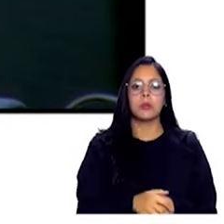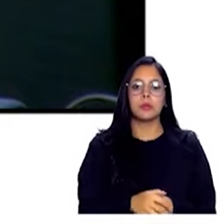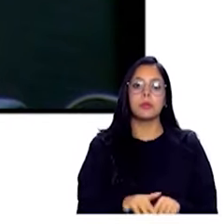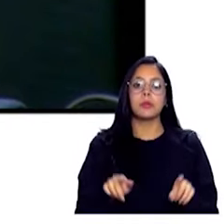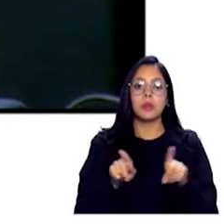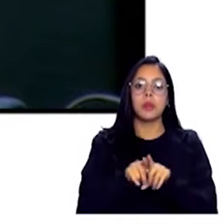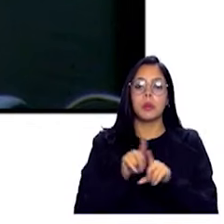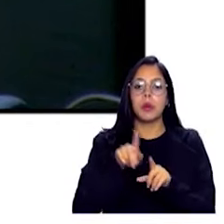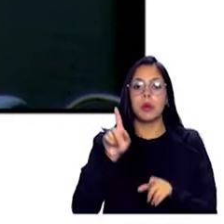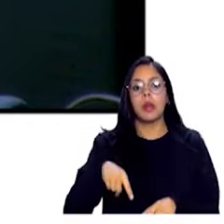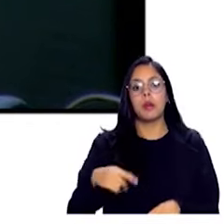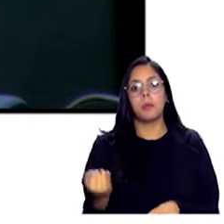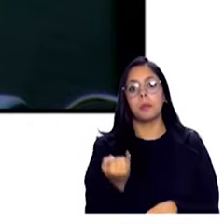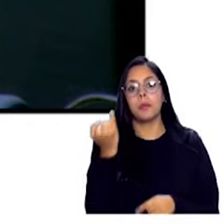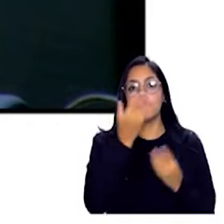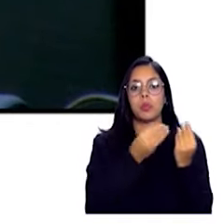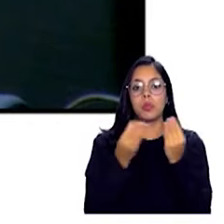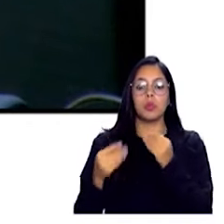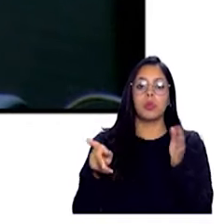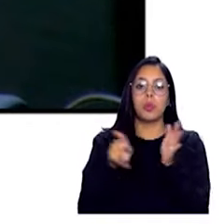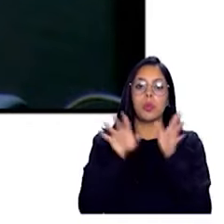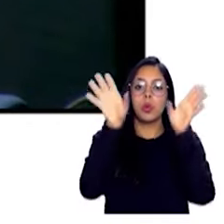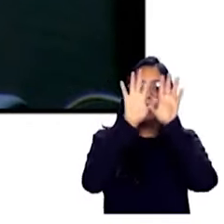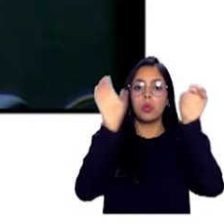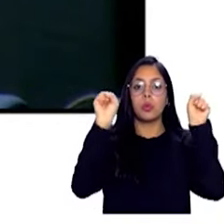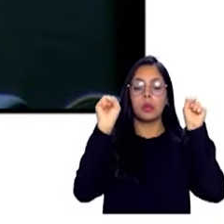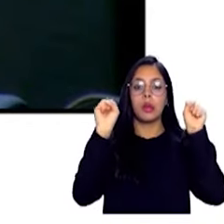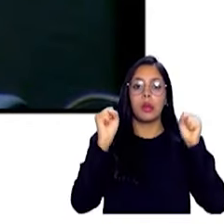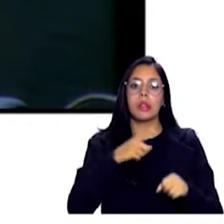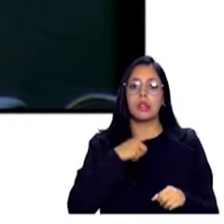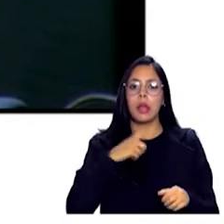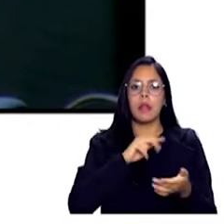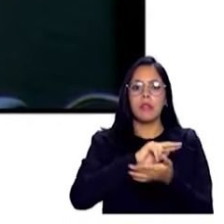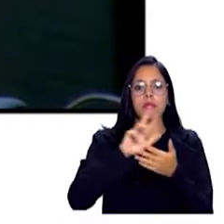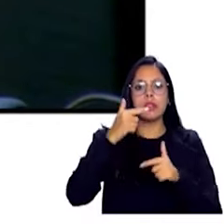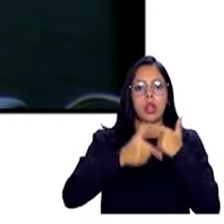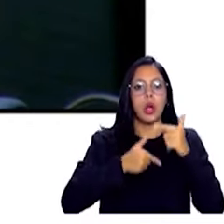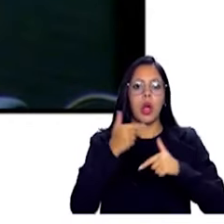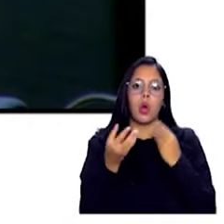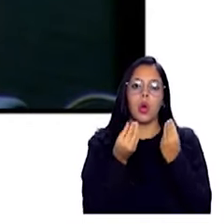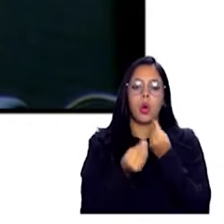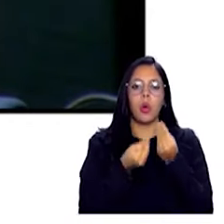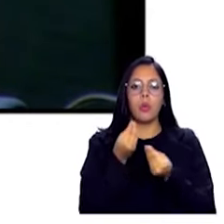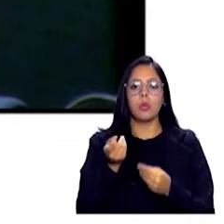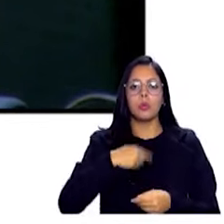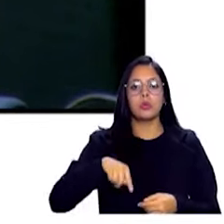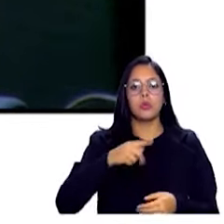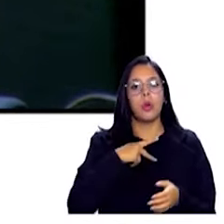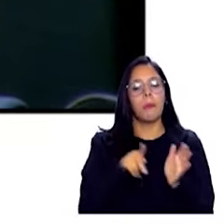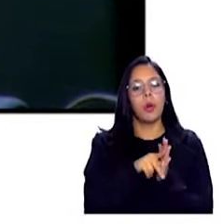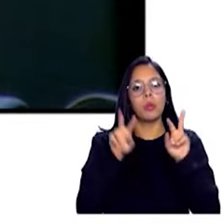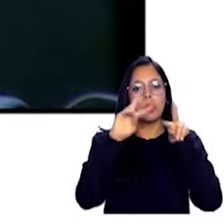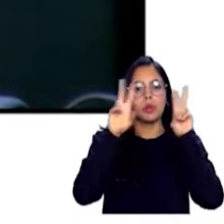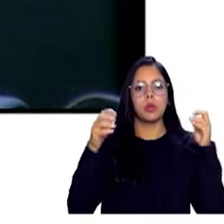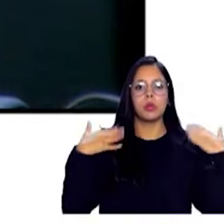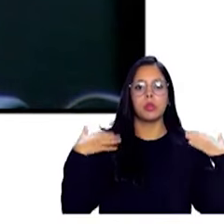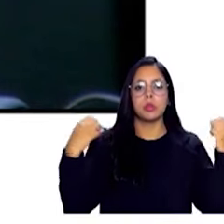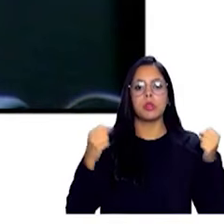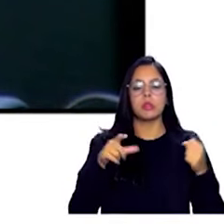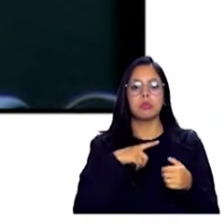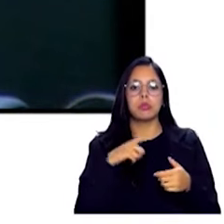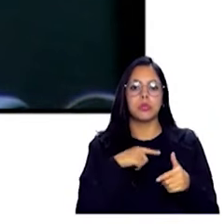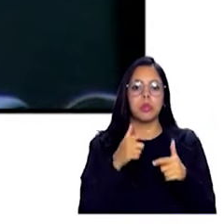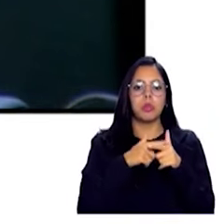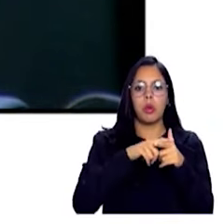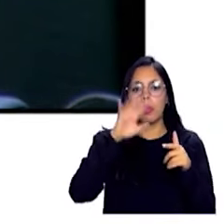el nuestro que tiene Mucha carga de trabajo que la Que el tiempo de reflexión que tenga el magistrado para resolver un asunto Y el tiempo de estudio Sea un